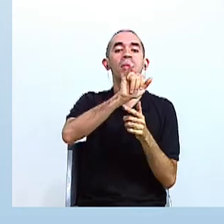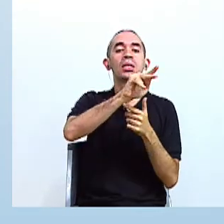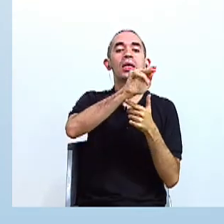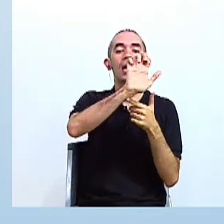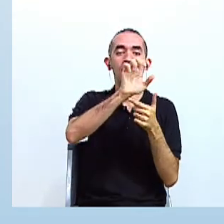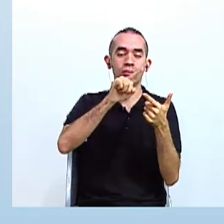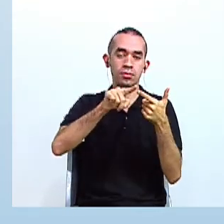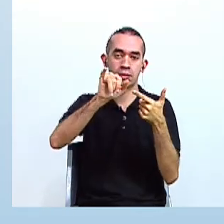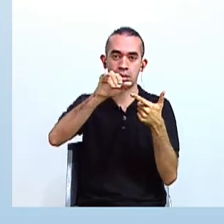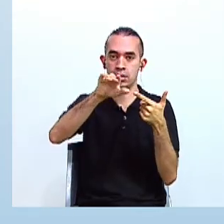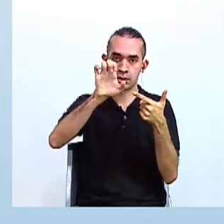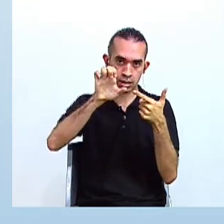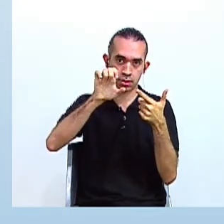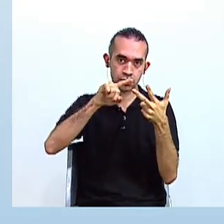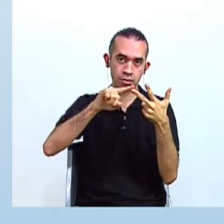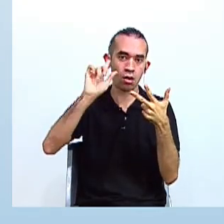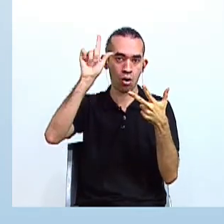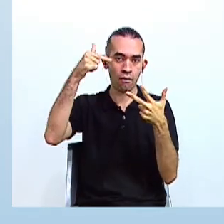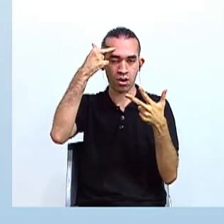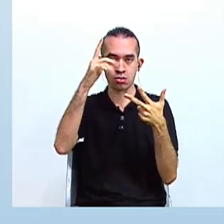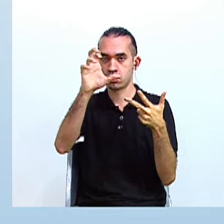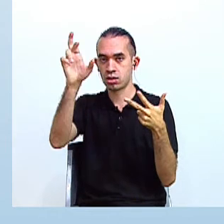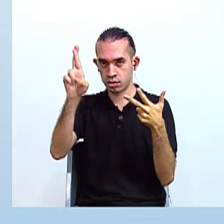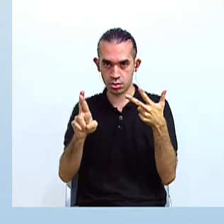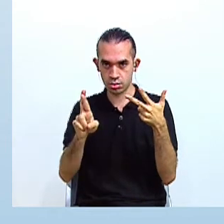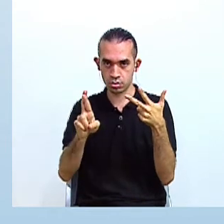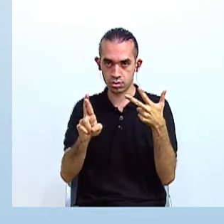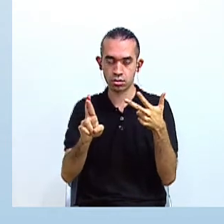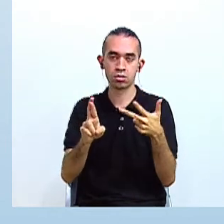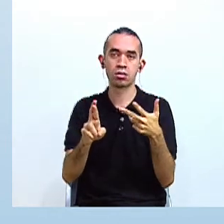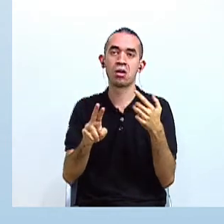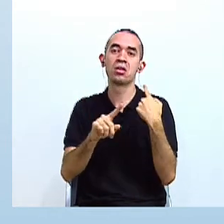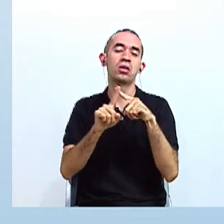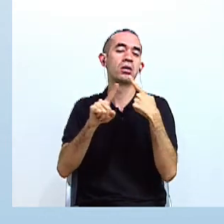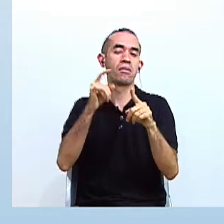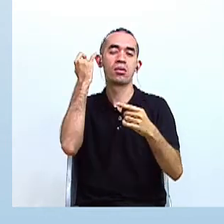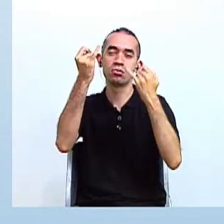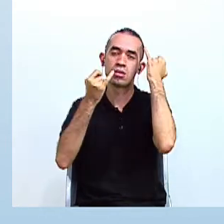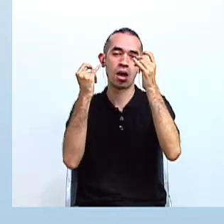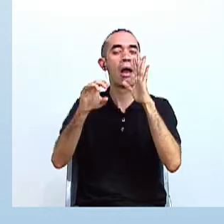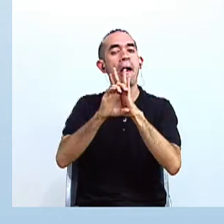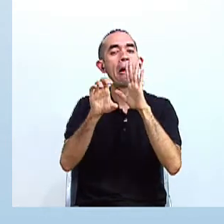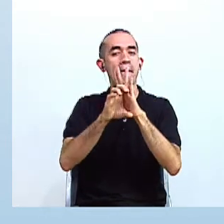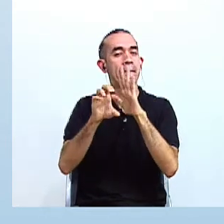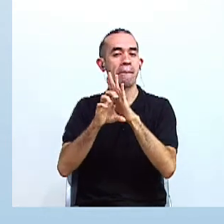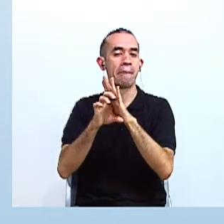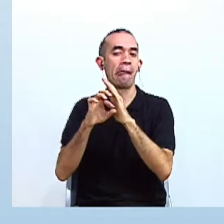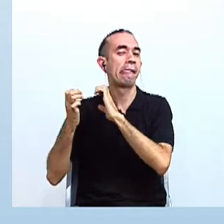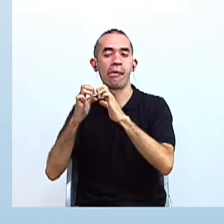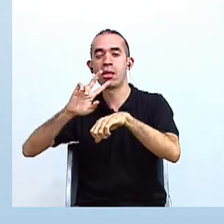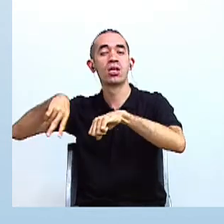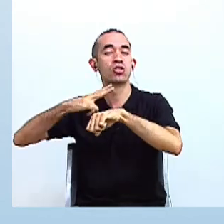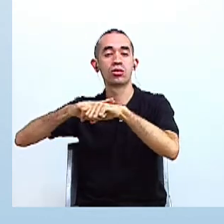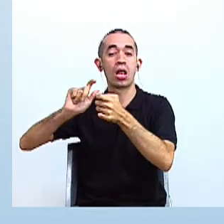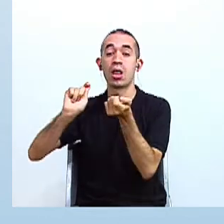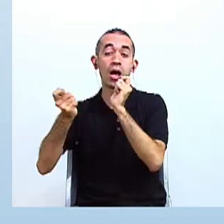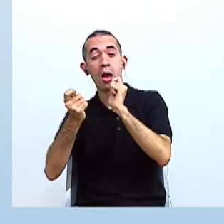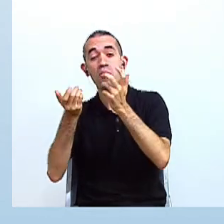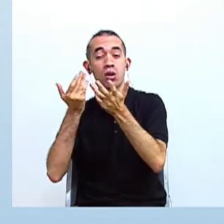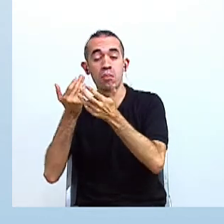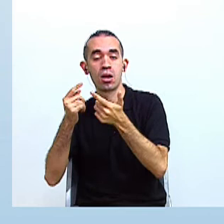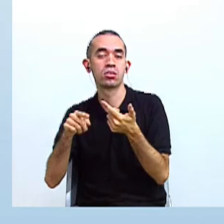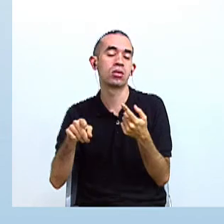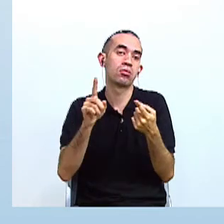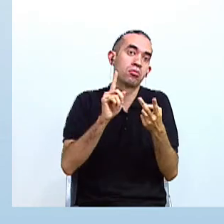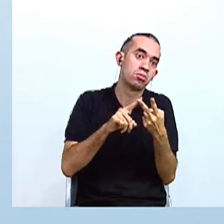como el ICE, como el gobierno de Costa Rica, a través de iniciativas como la Estrategia Nacional de Cambio Climático, el